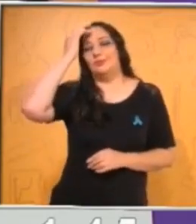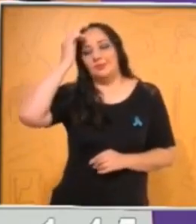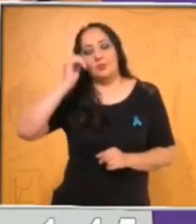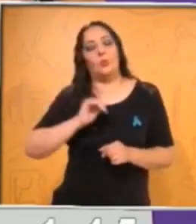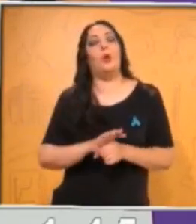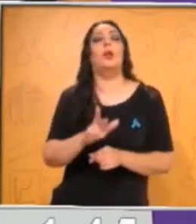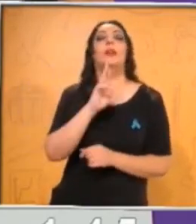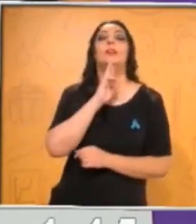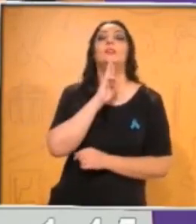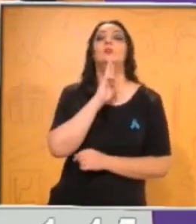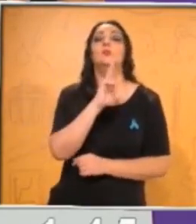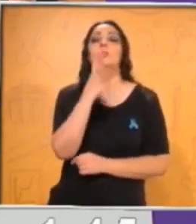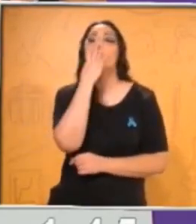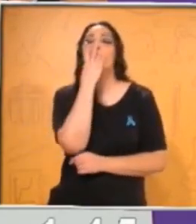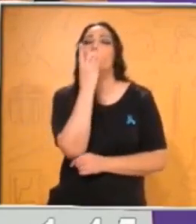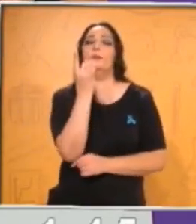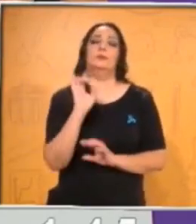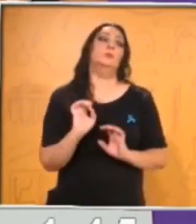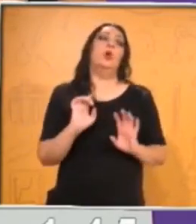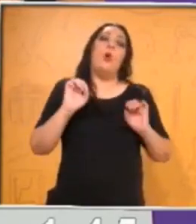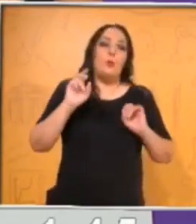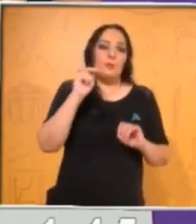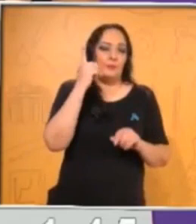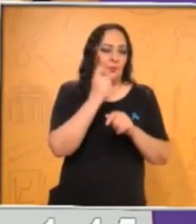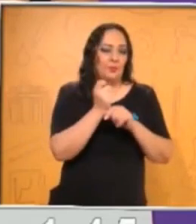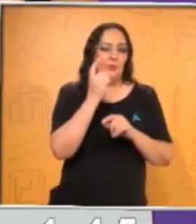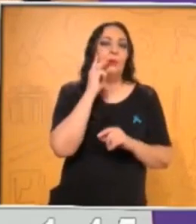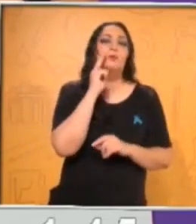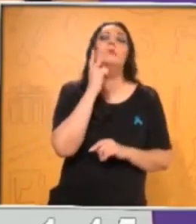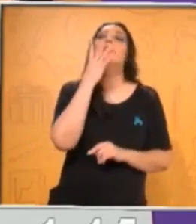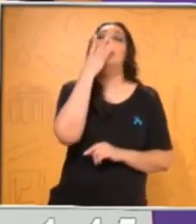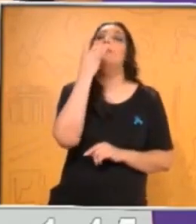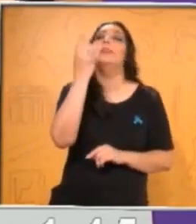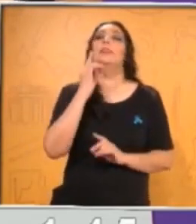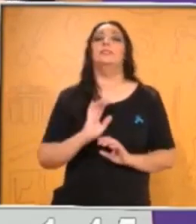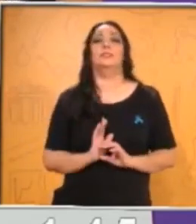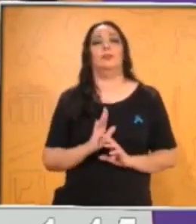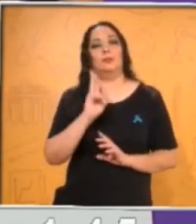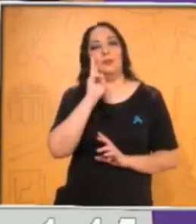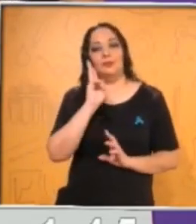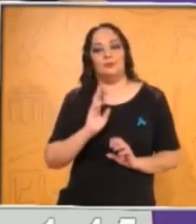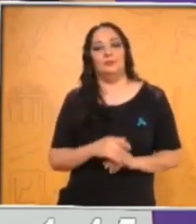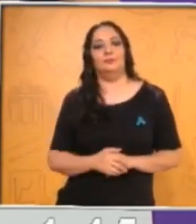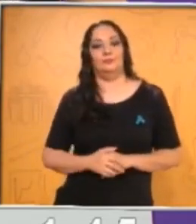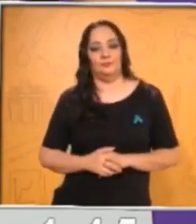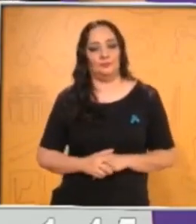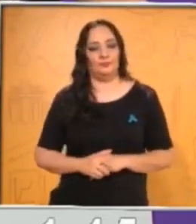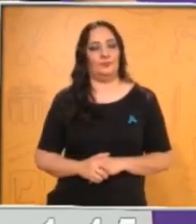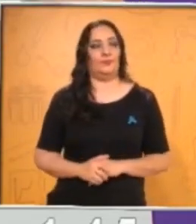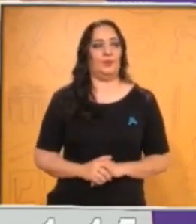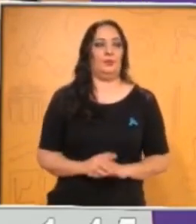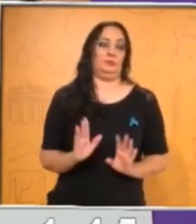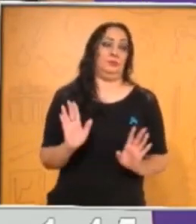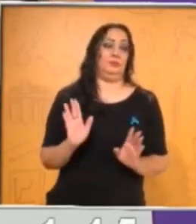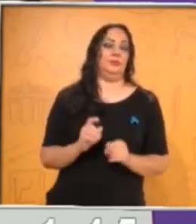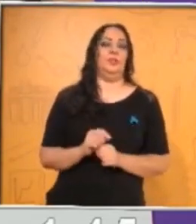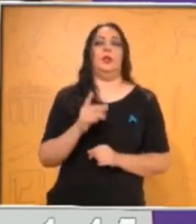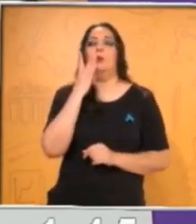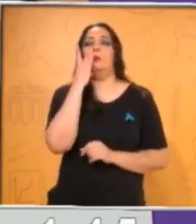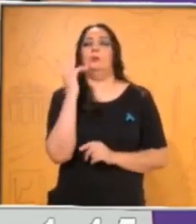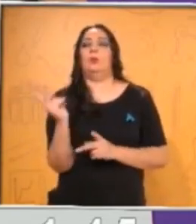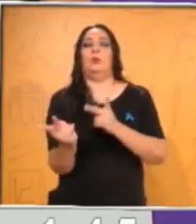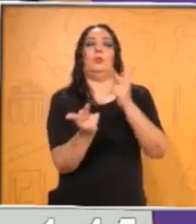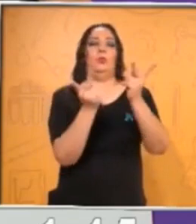la respuesta. Bueno, primero vamos a escuchar el acertijo y luego vamos a ver la respuesta. A ver. Muy bien. El